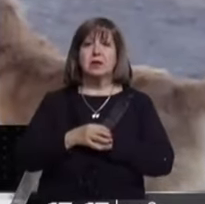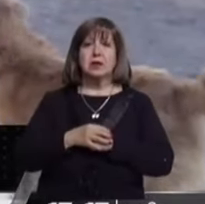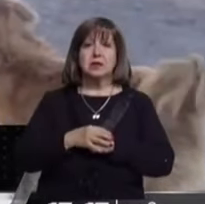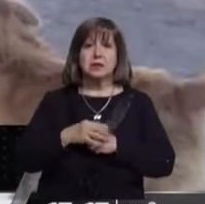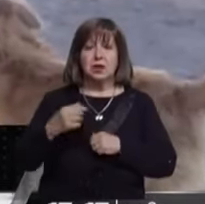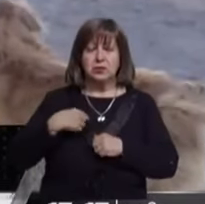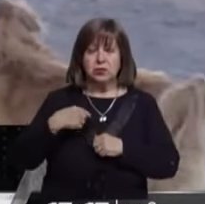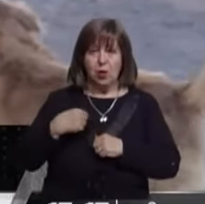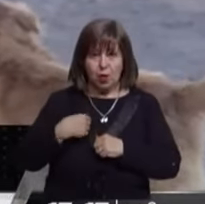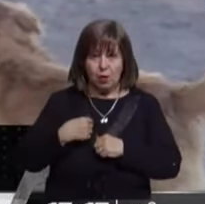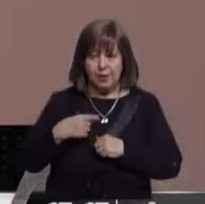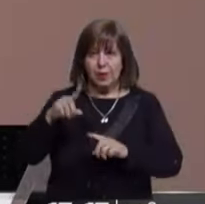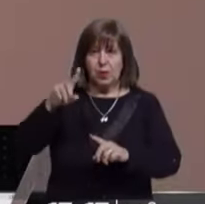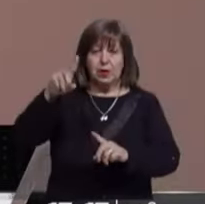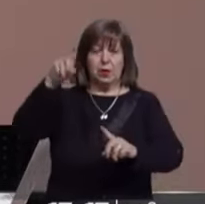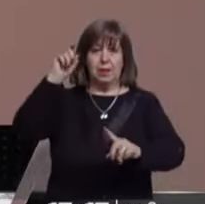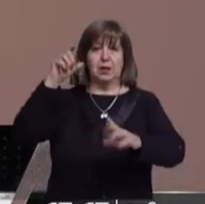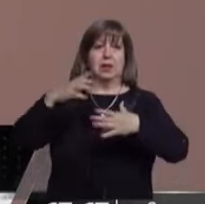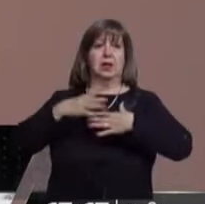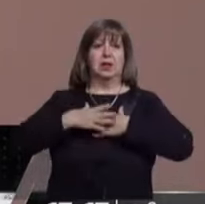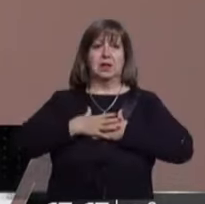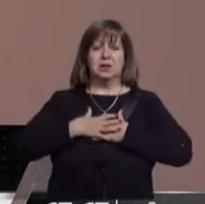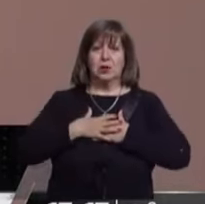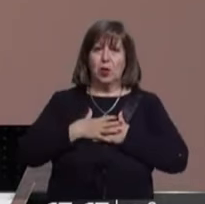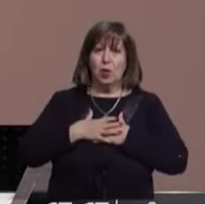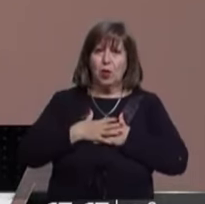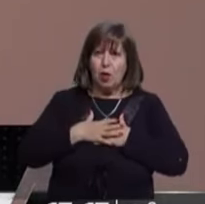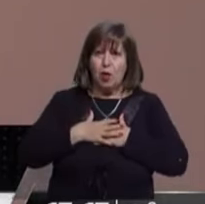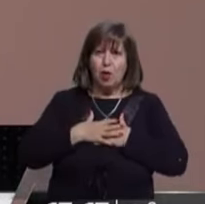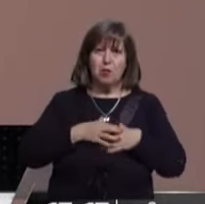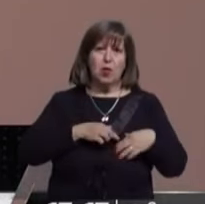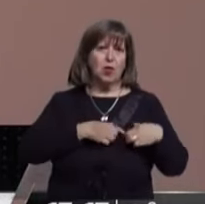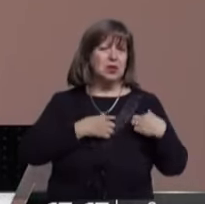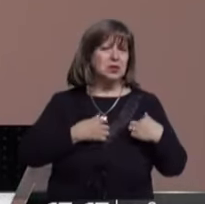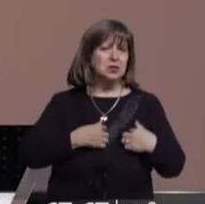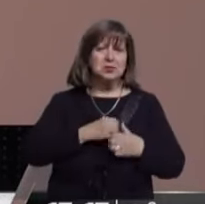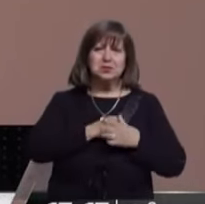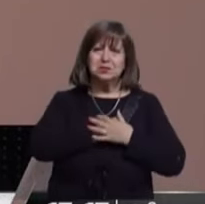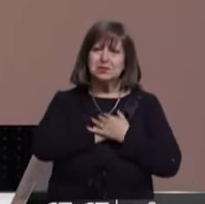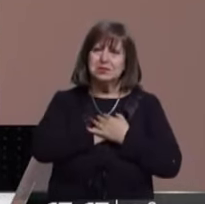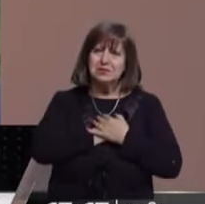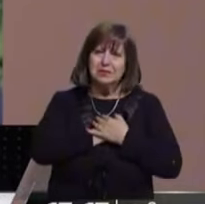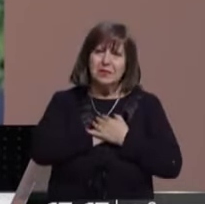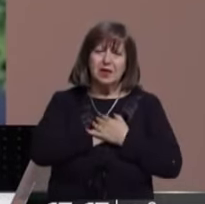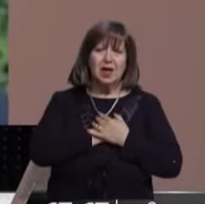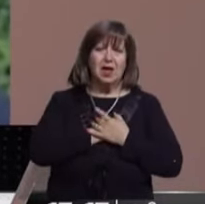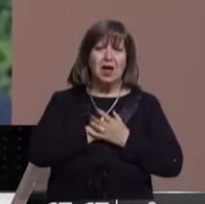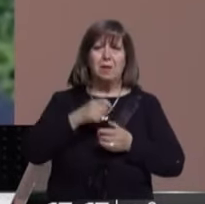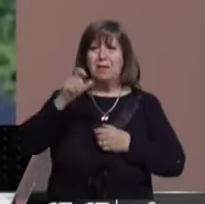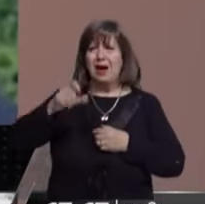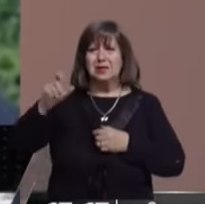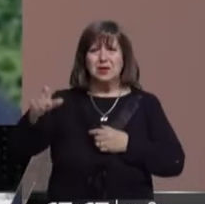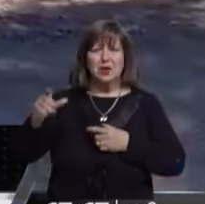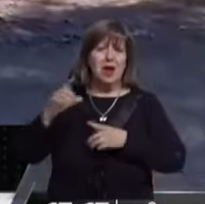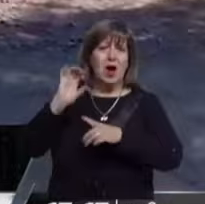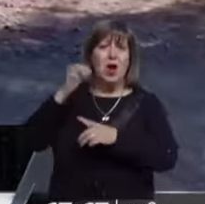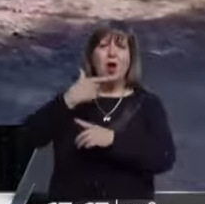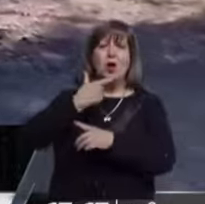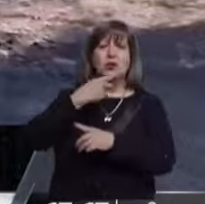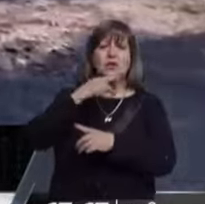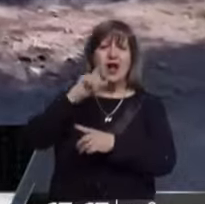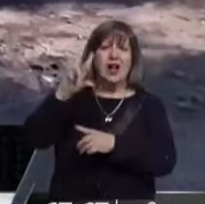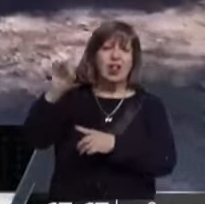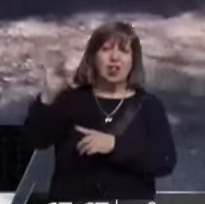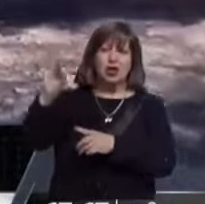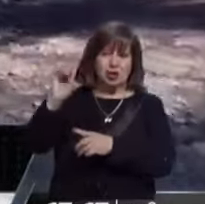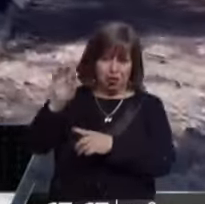desde que nos enteramos estamos con el alma destrozada. Yo creo que todos acá lo querían a Osvaldo porque él llegó a ser el